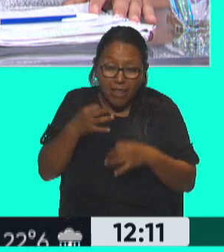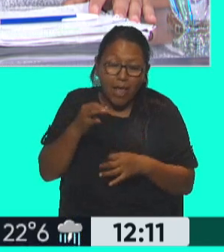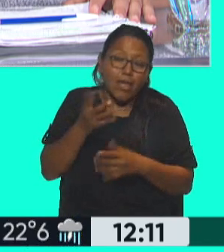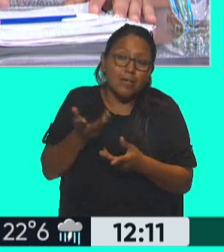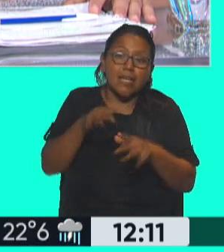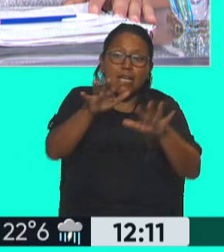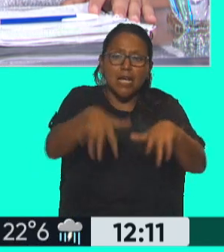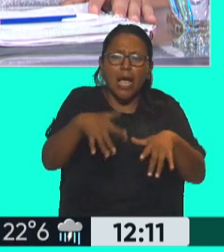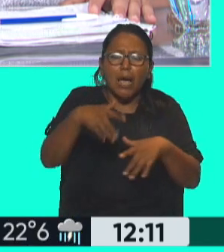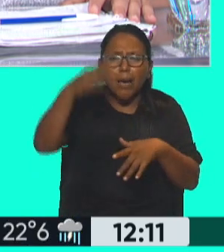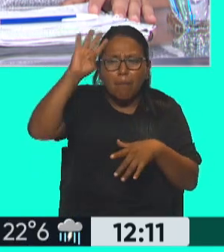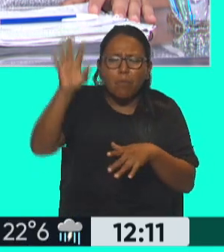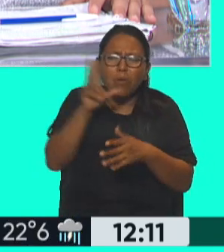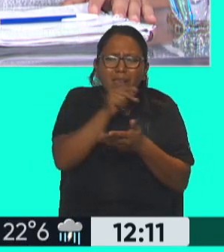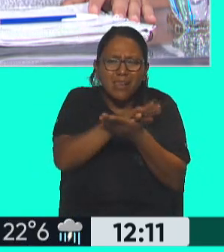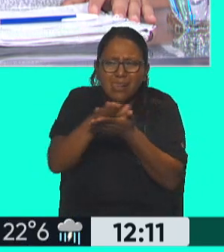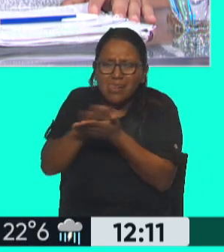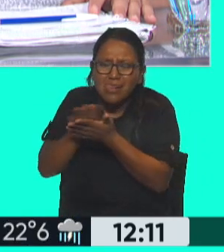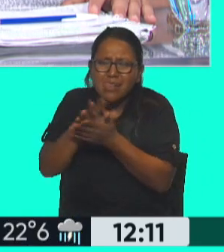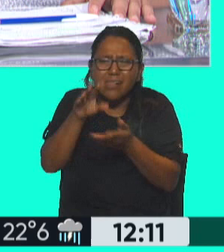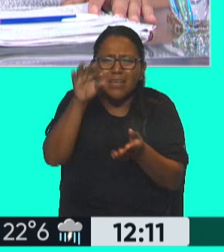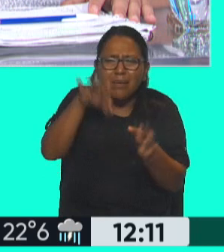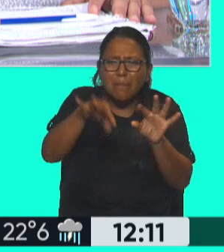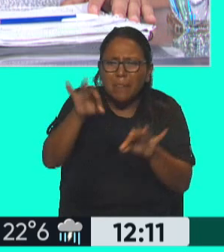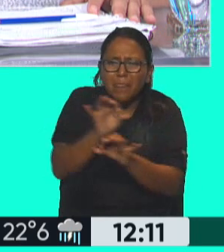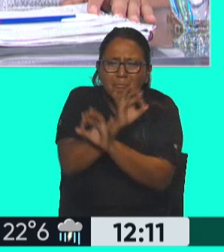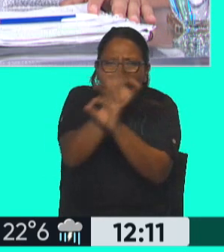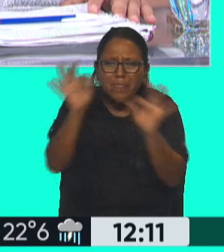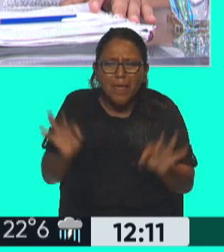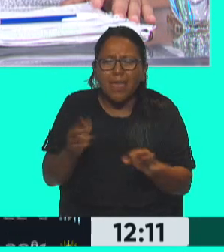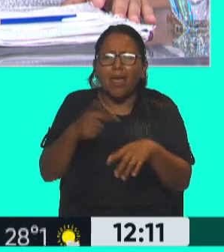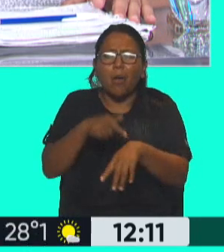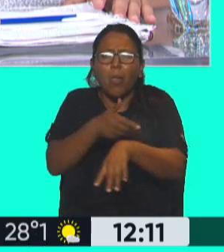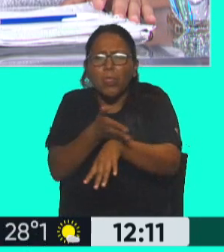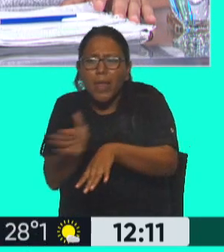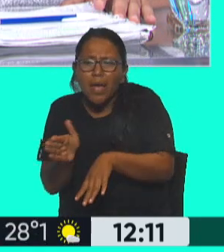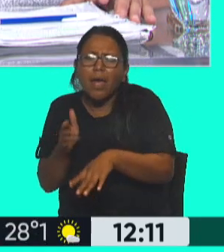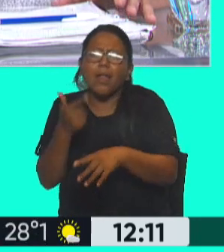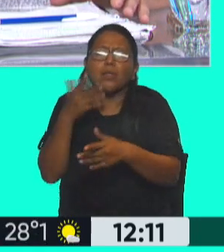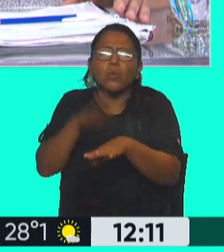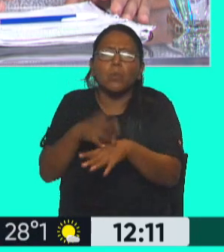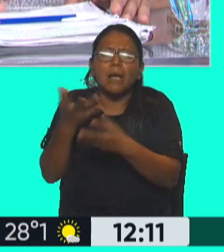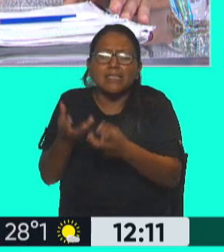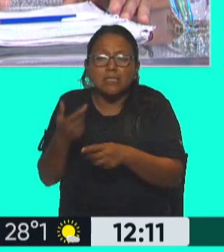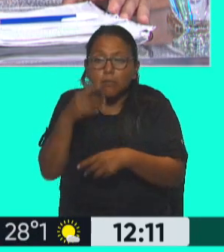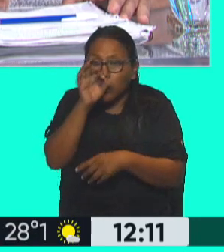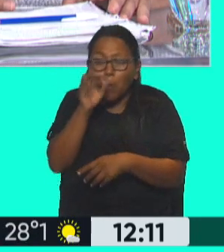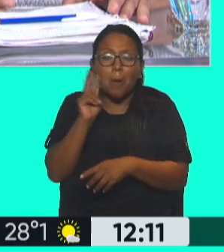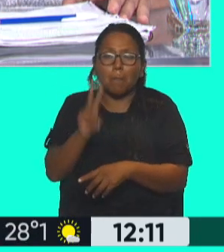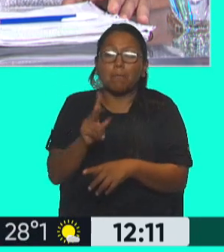cantidad de campos sin sembrar como este año o sembrado fuera de término producto de la sequía. Se estima que